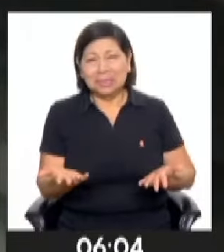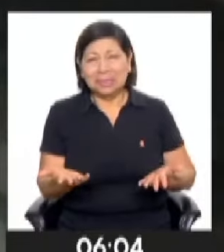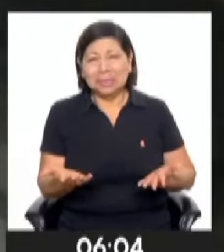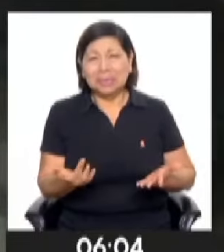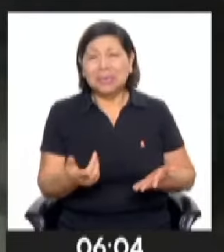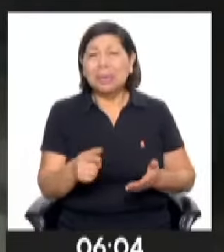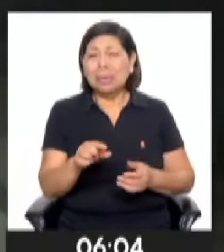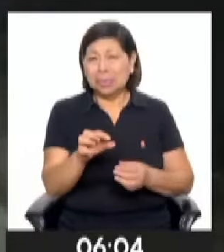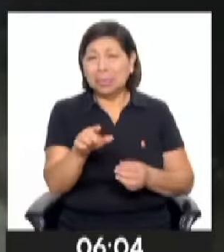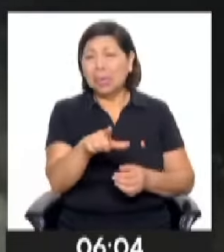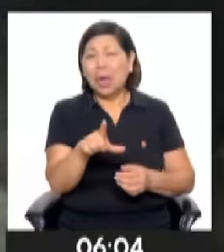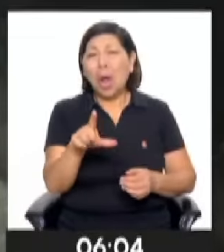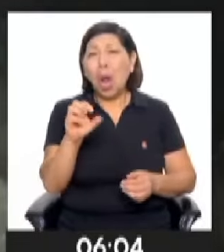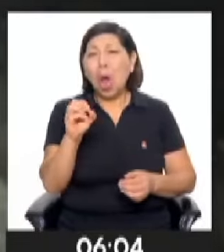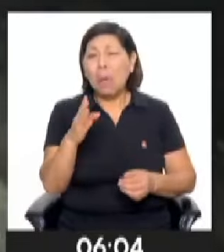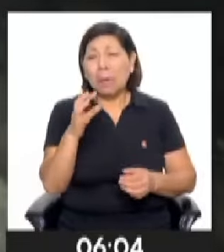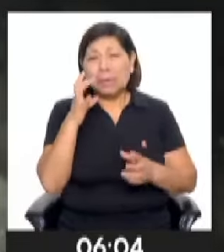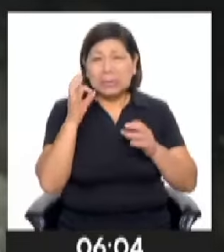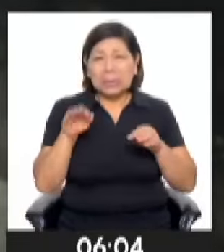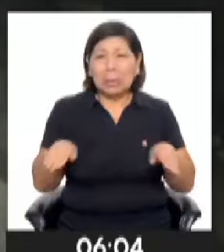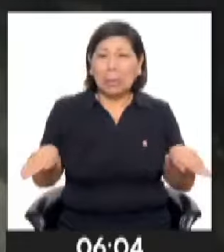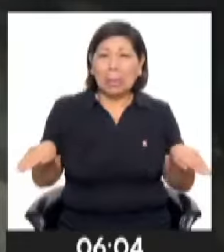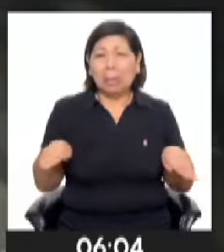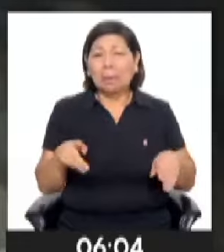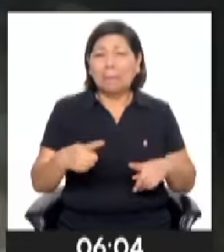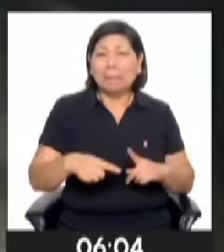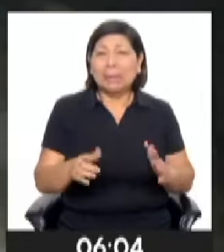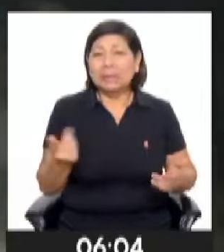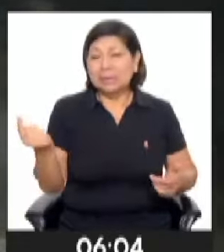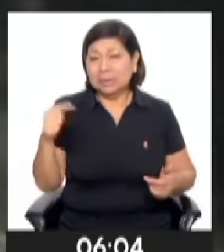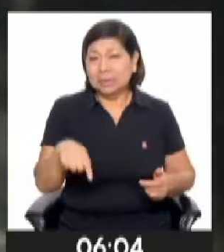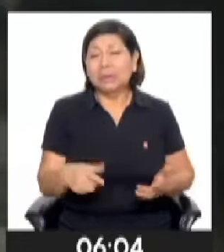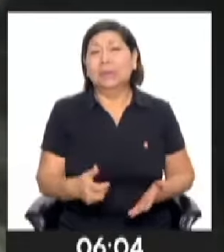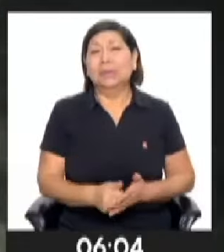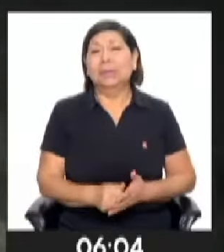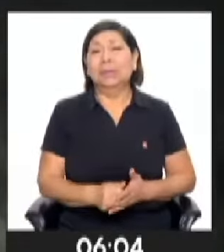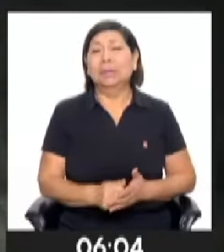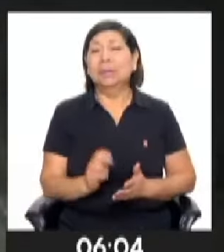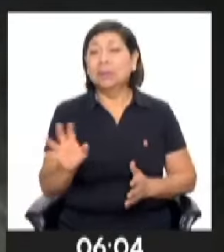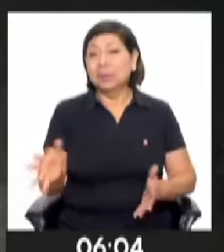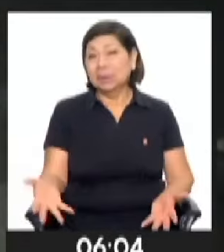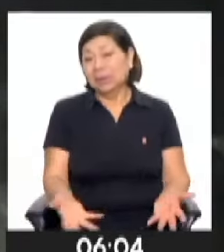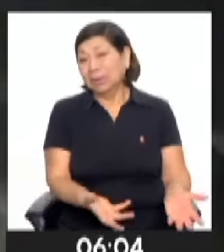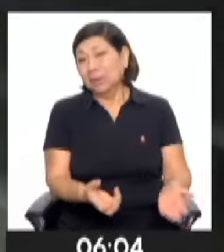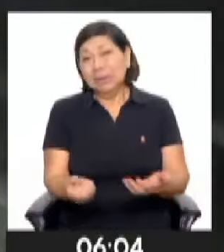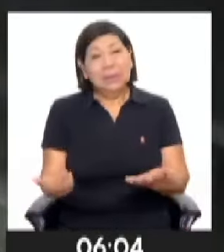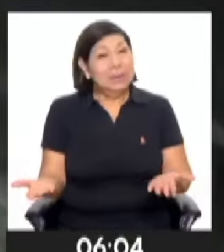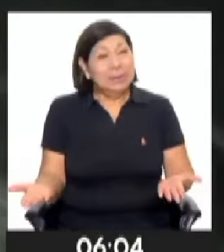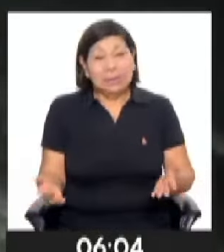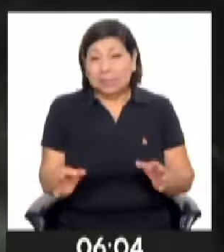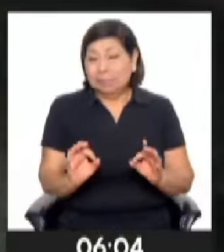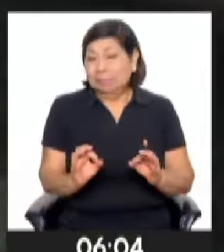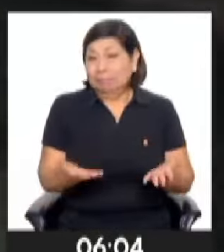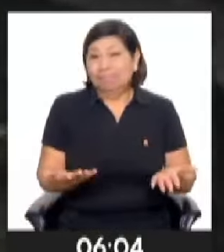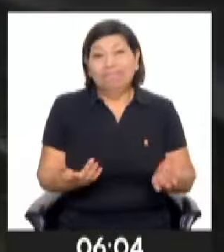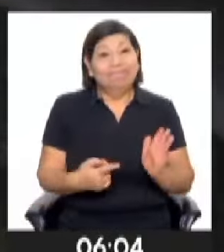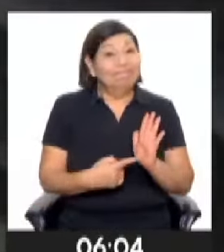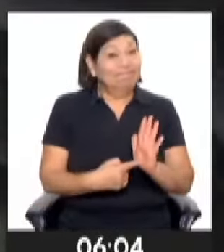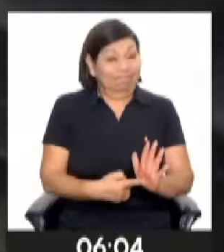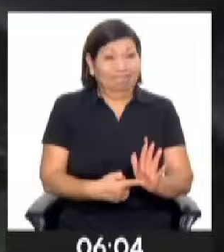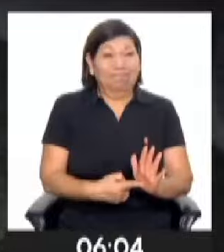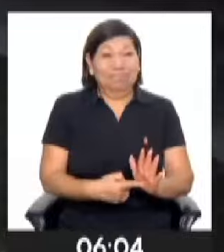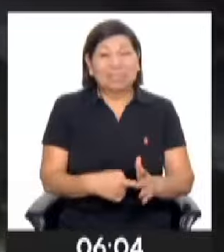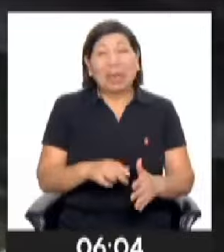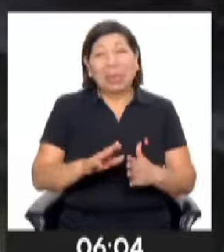lobos marinos. Y el pedido que realizaban ellos es que vengan las autoridades a levantarlos, ¿no? Porque esto también podría representar